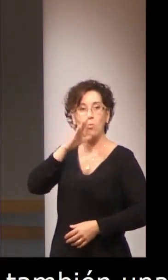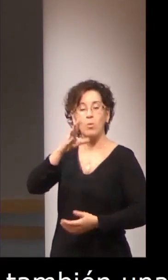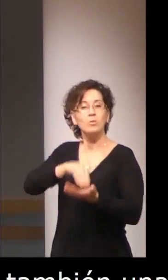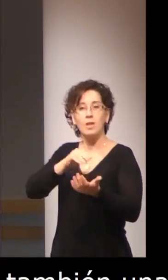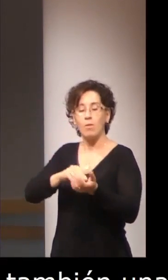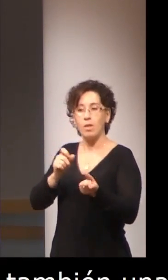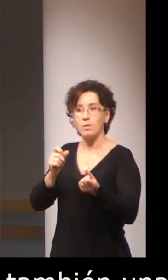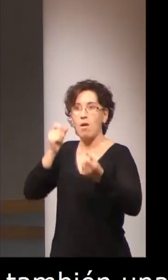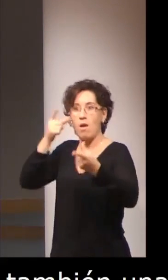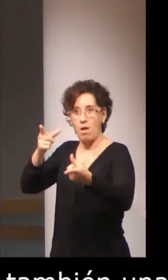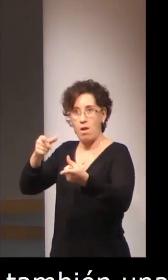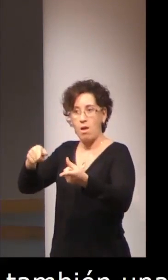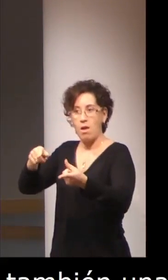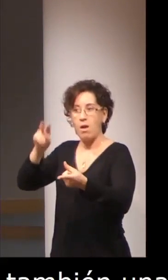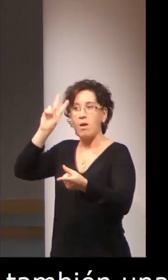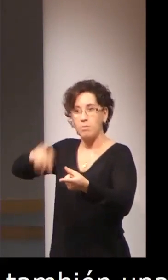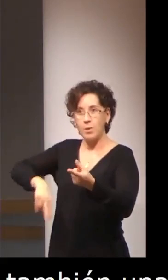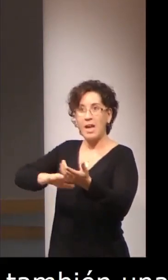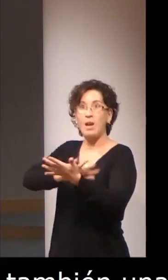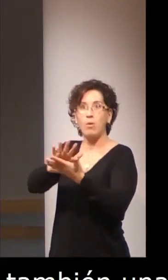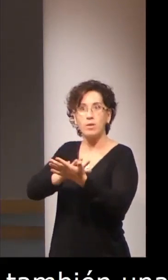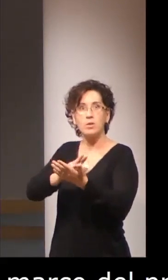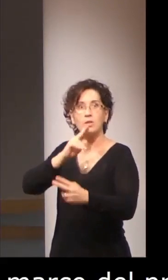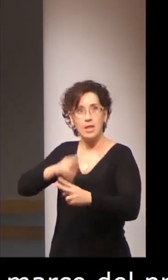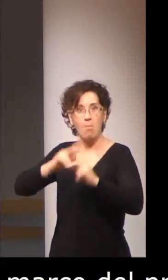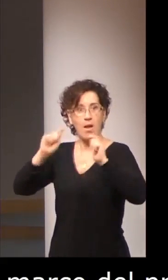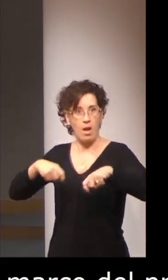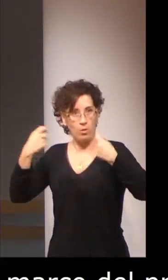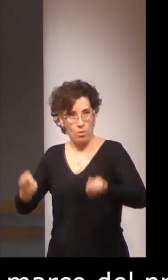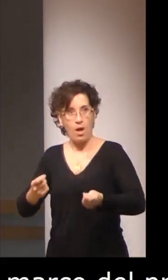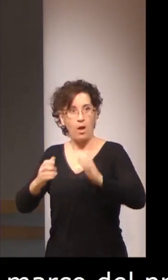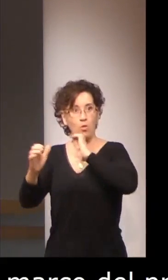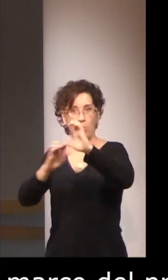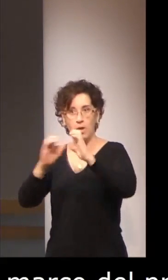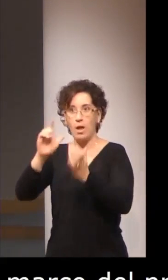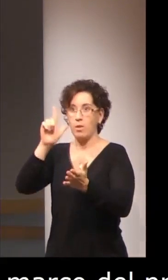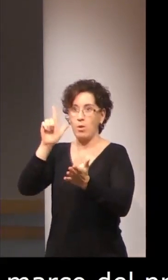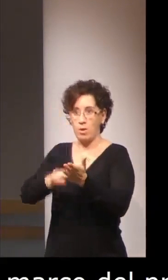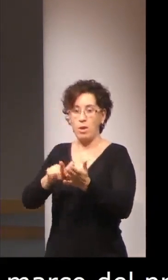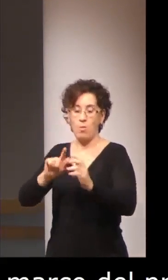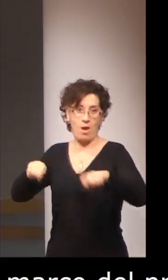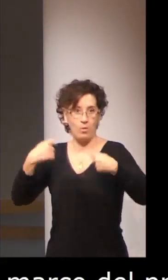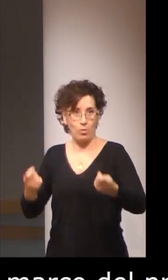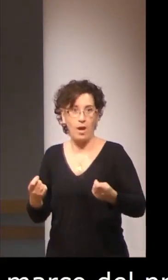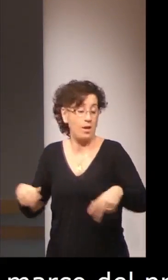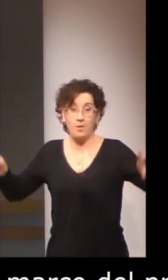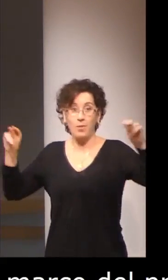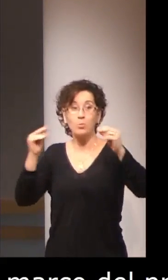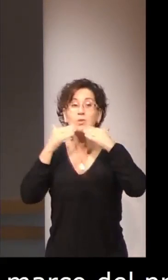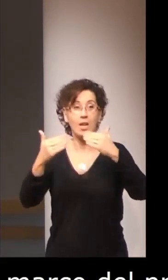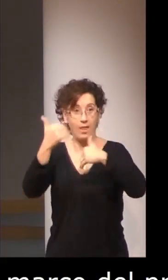que la lengua de signos es un sistema de lengua natural y de comunicación Muchas gracias por su atención